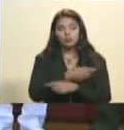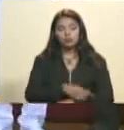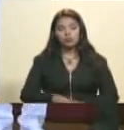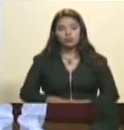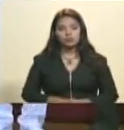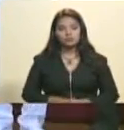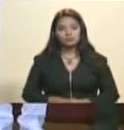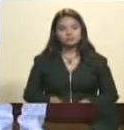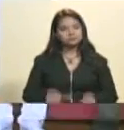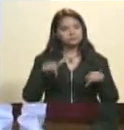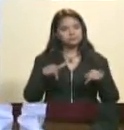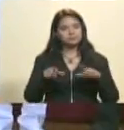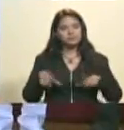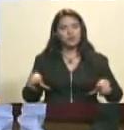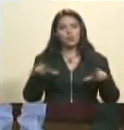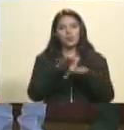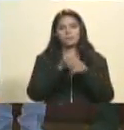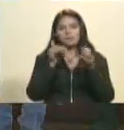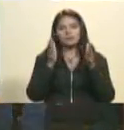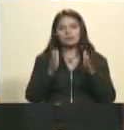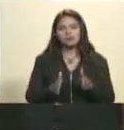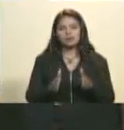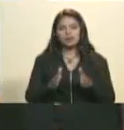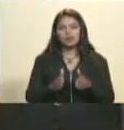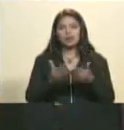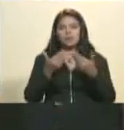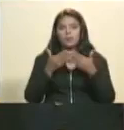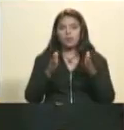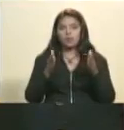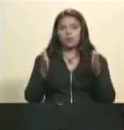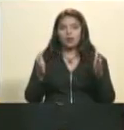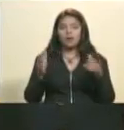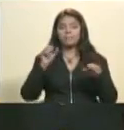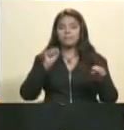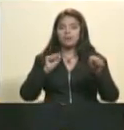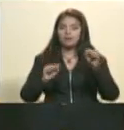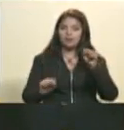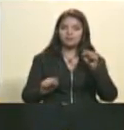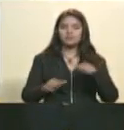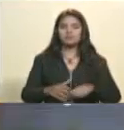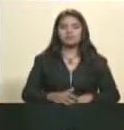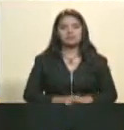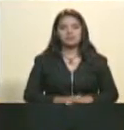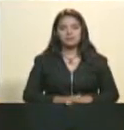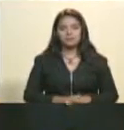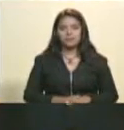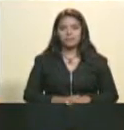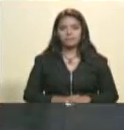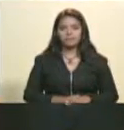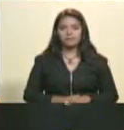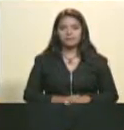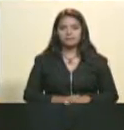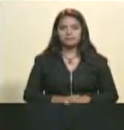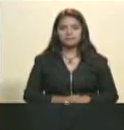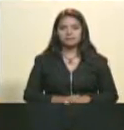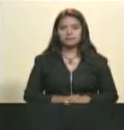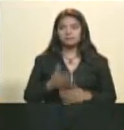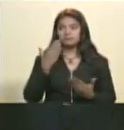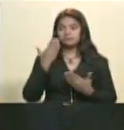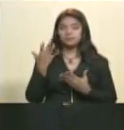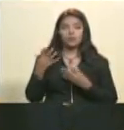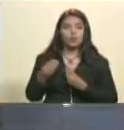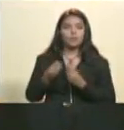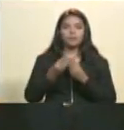esta sede ministerial del Poder Popular para la Defensa, acompañado de todos